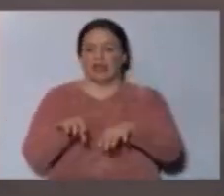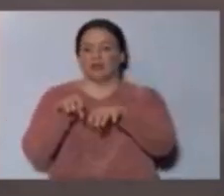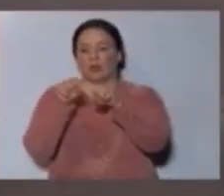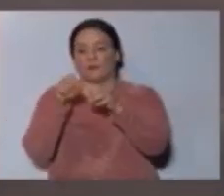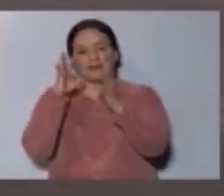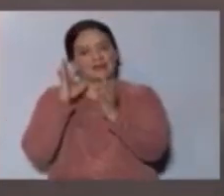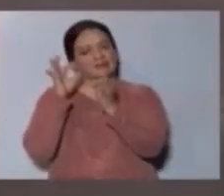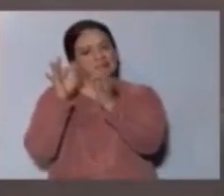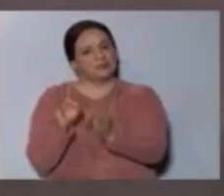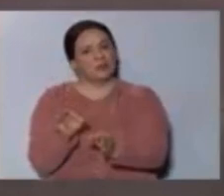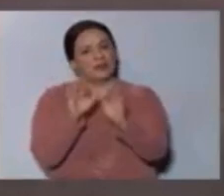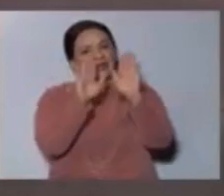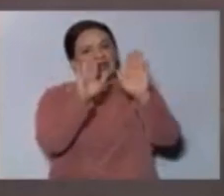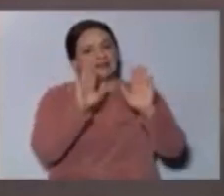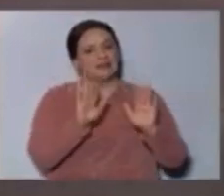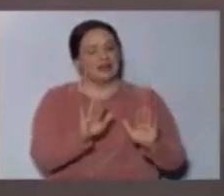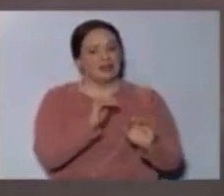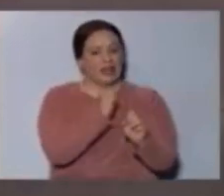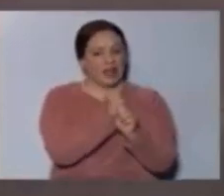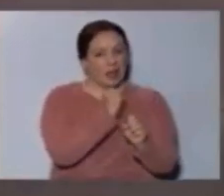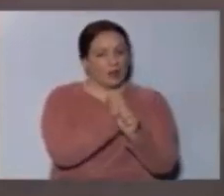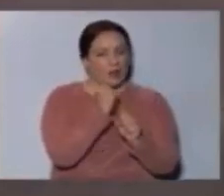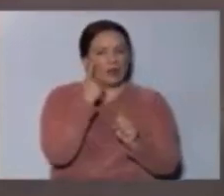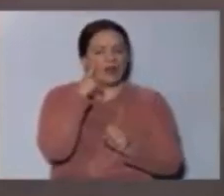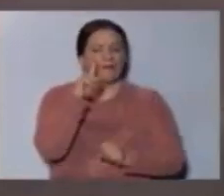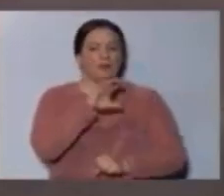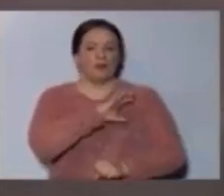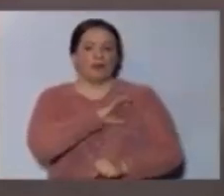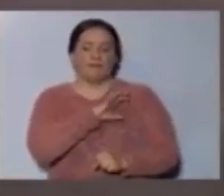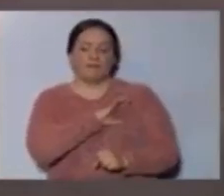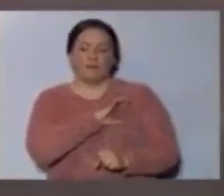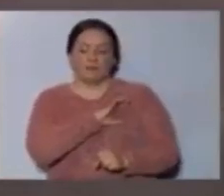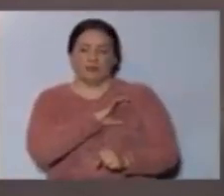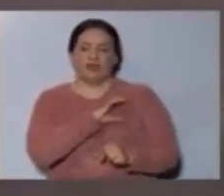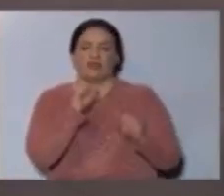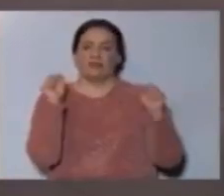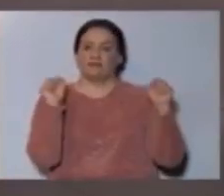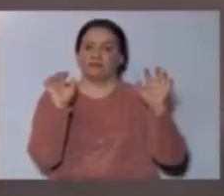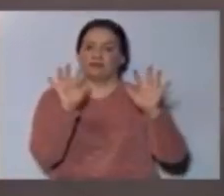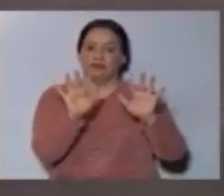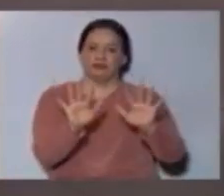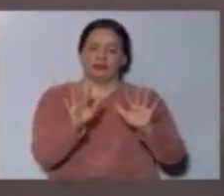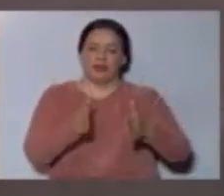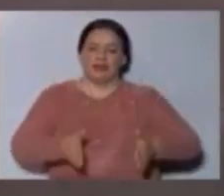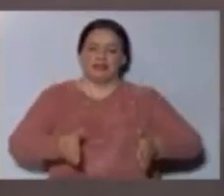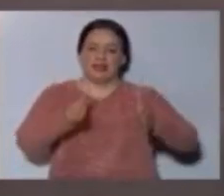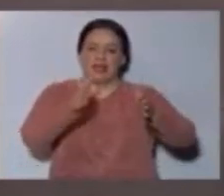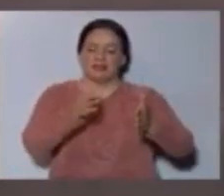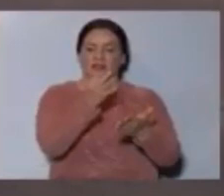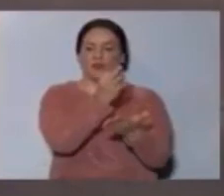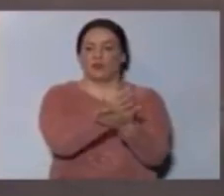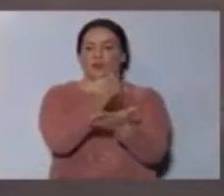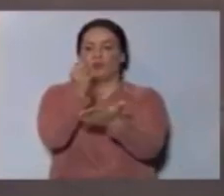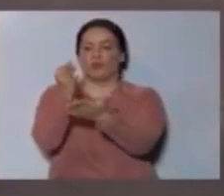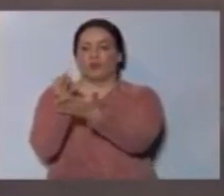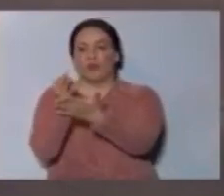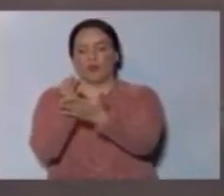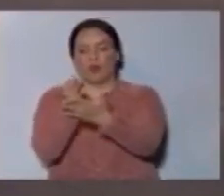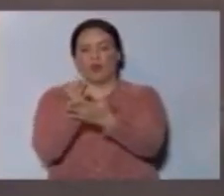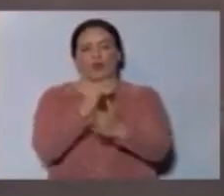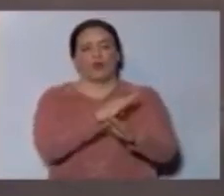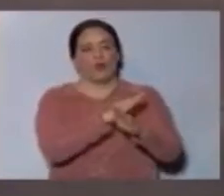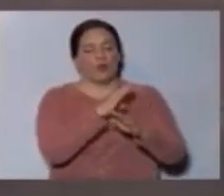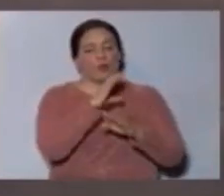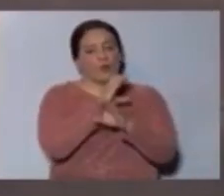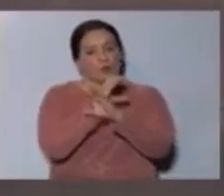excelente labor se debe a las fuerzas policiales presentes en nuestras calles y fronteras, velando por el cumplimiento de